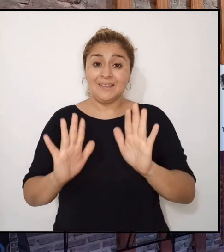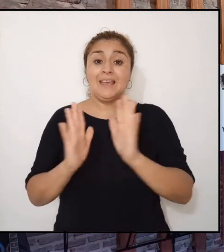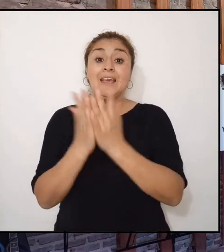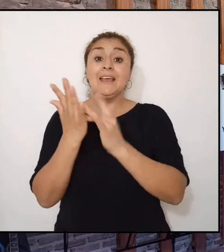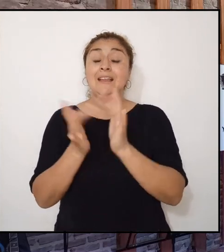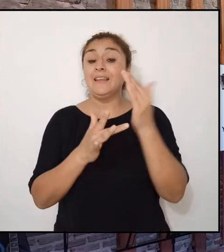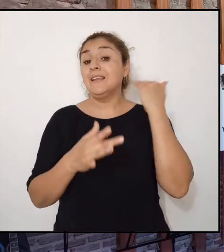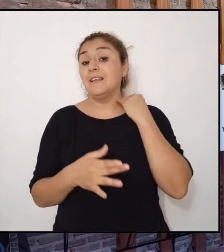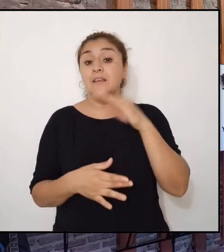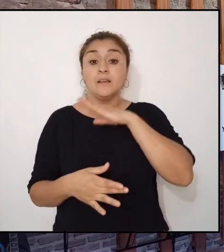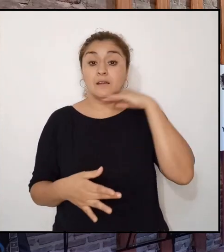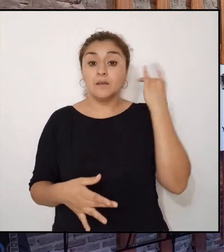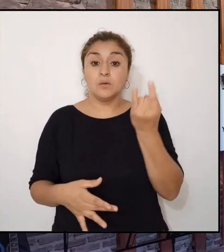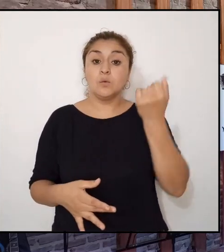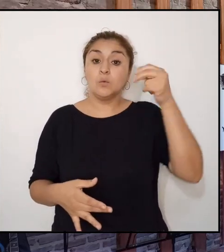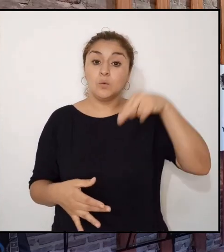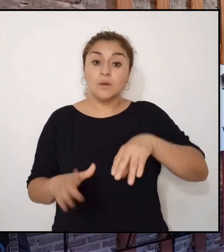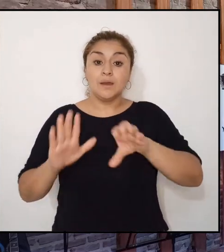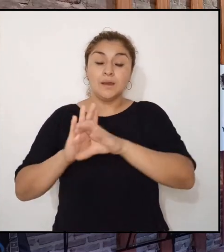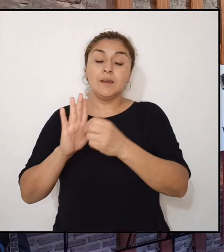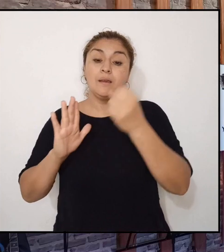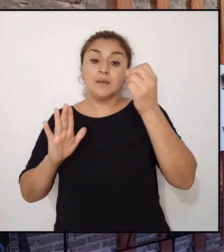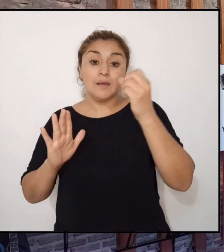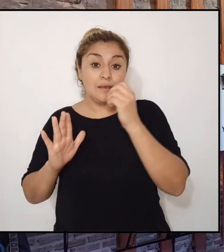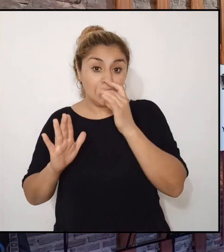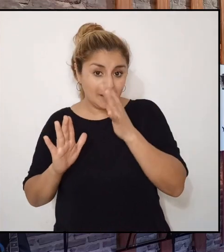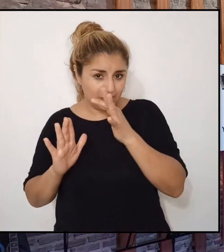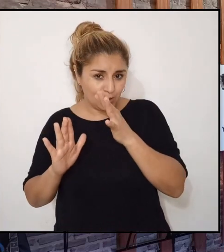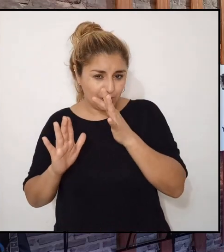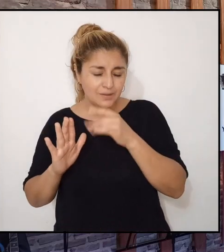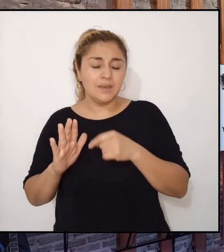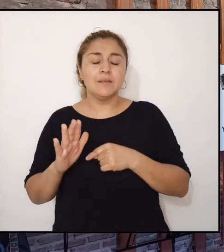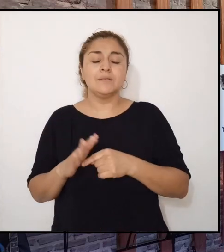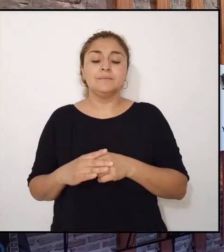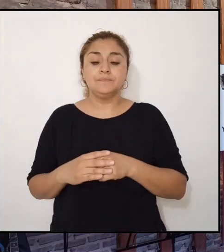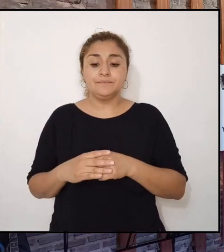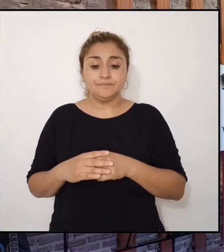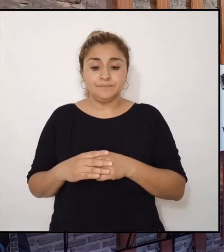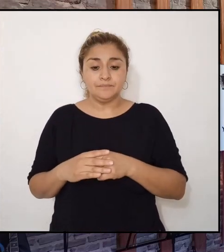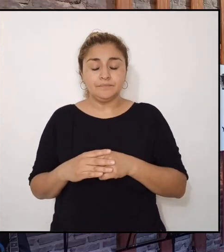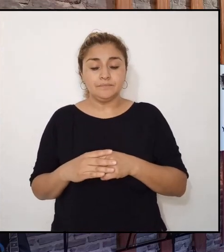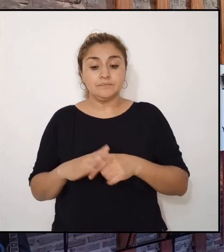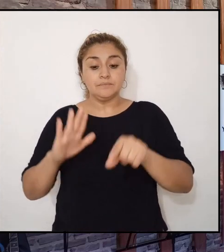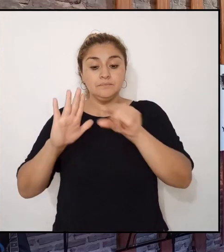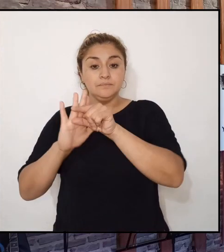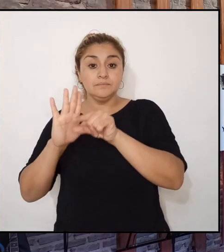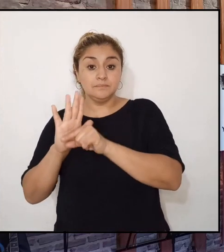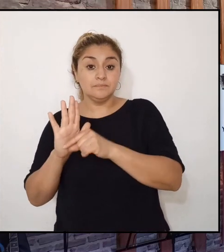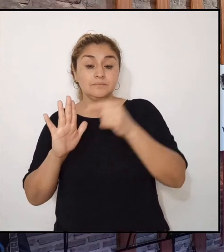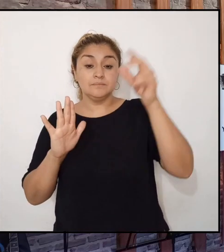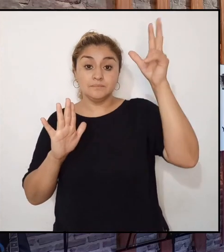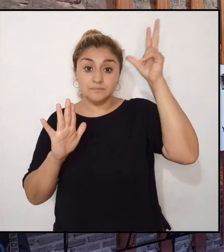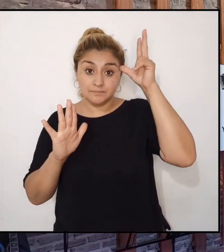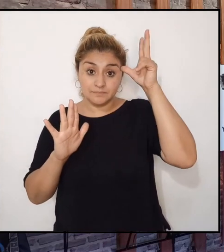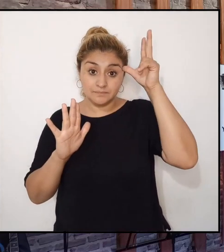capítulo 14, eso quiero que lo leamos juntos, Juan 14, verso 8,